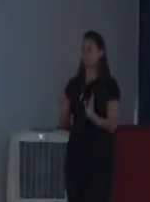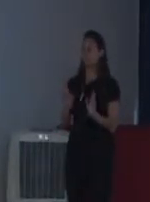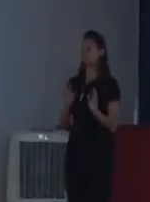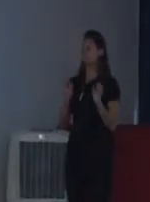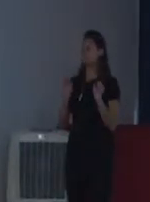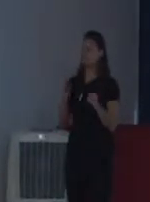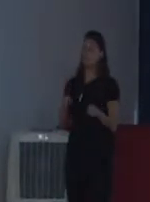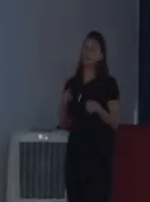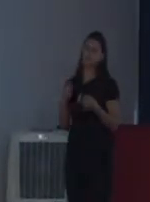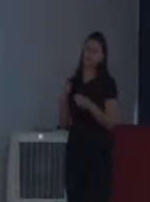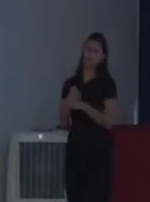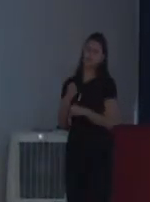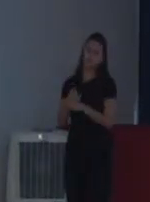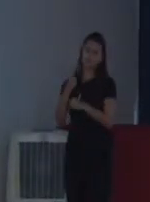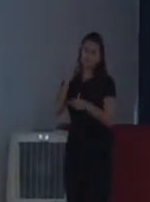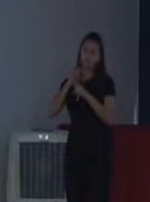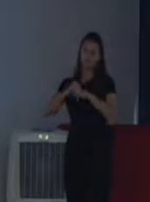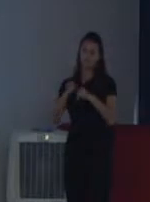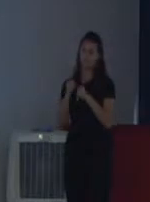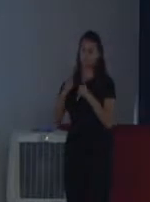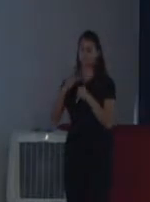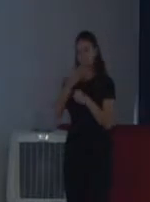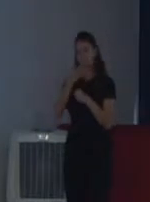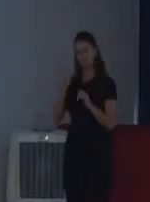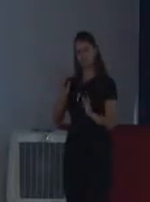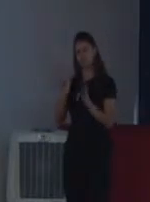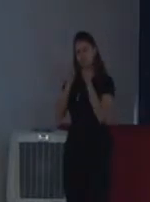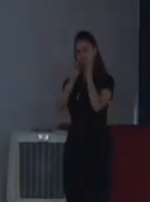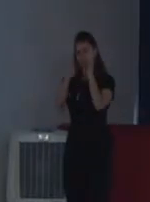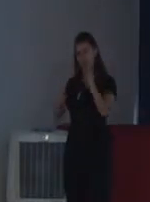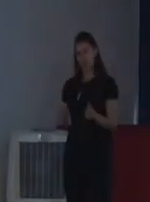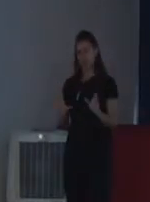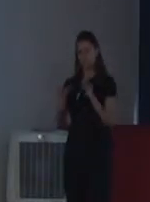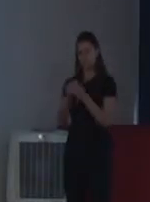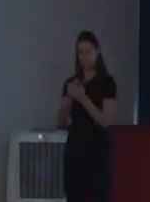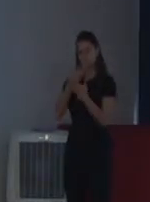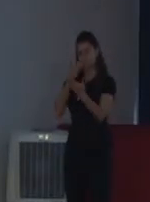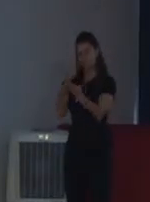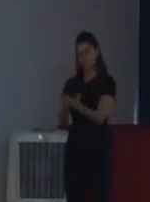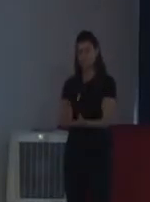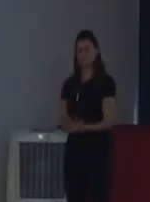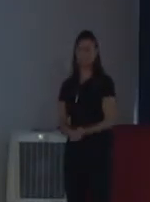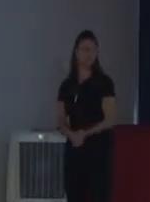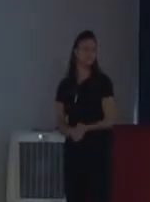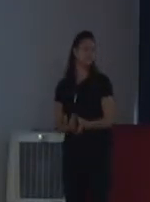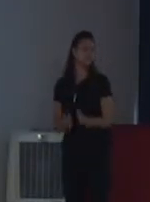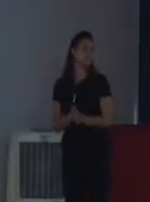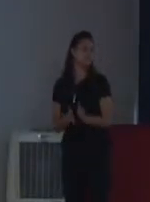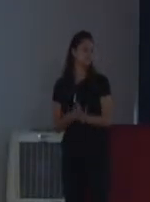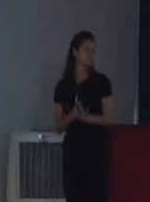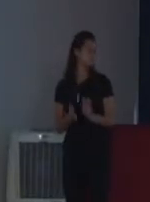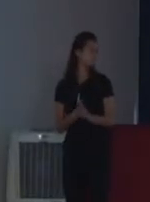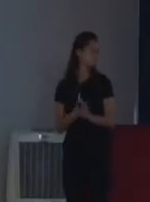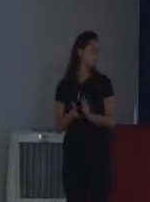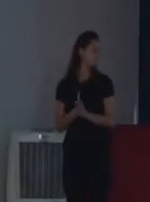podamos trabajar por una Bogotá más humana e incluyente. Muchas gracias.